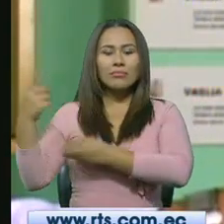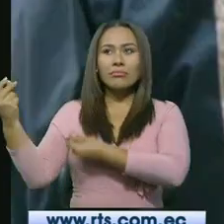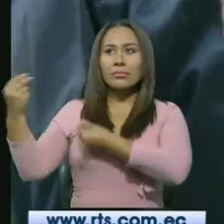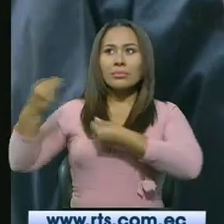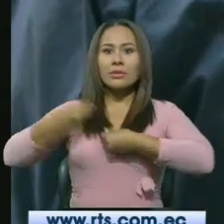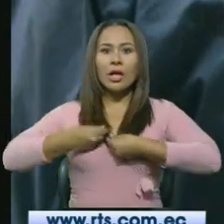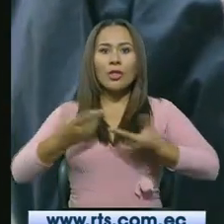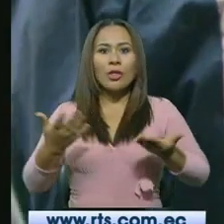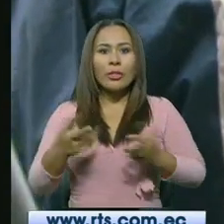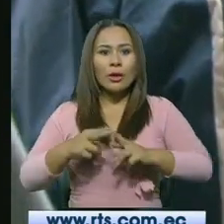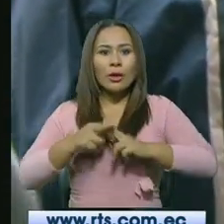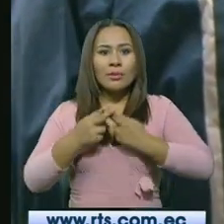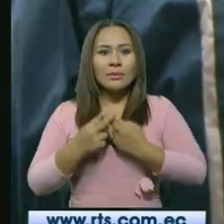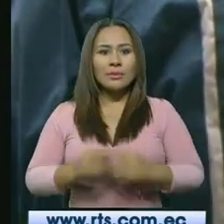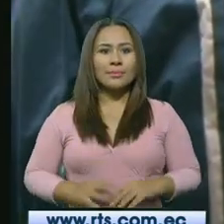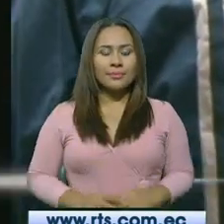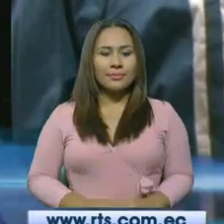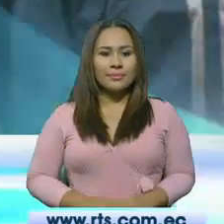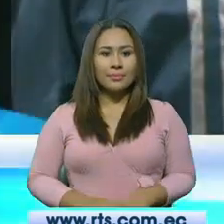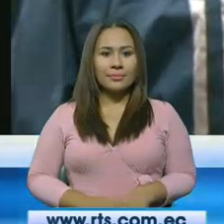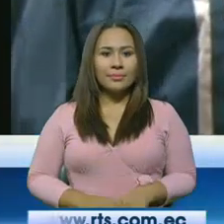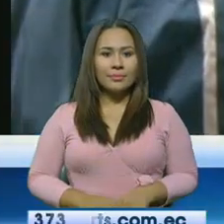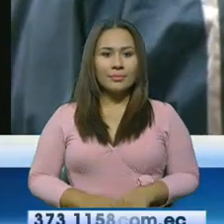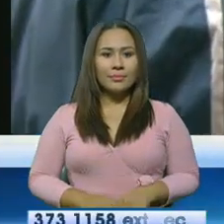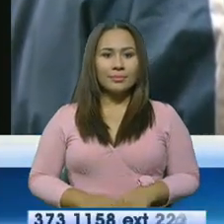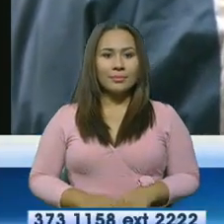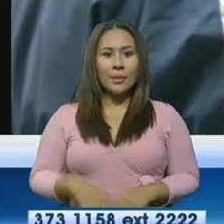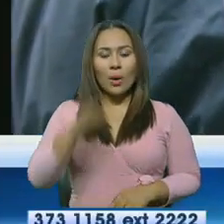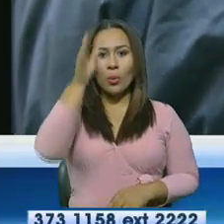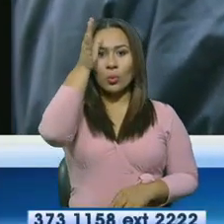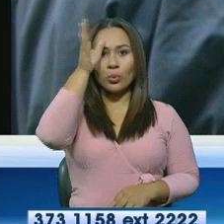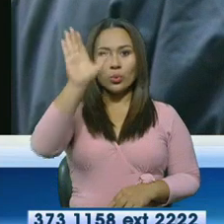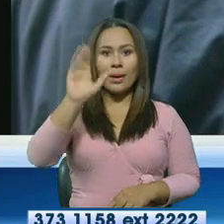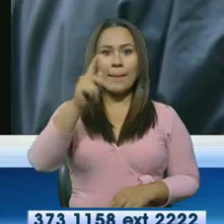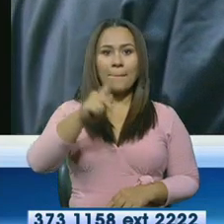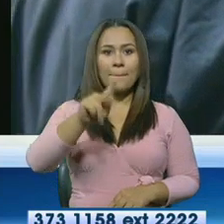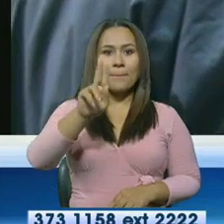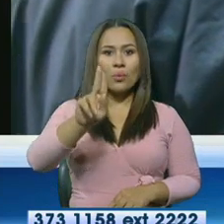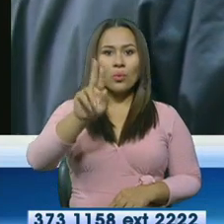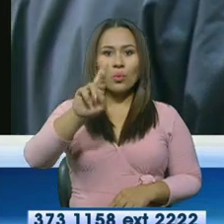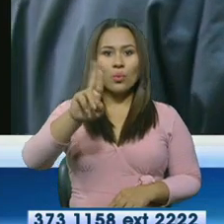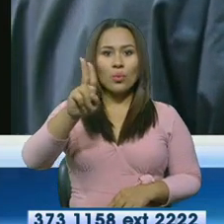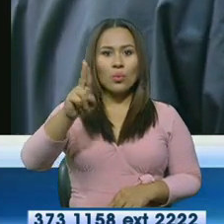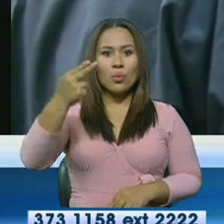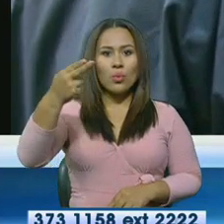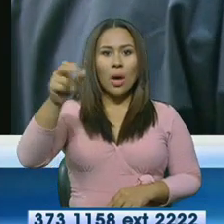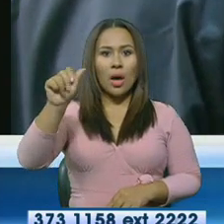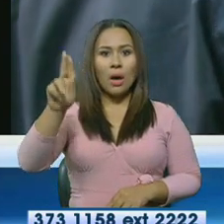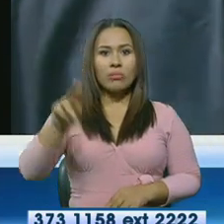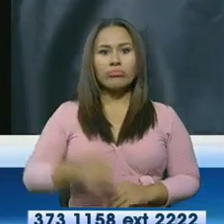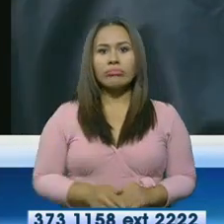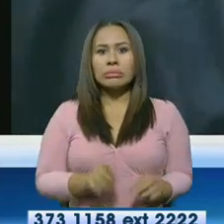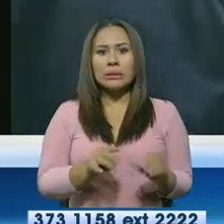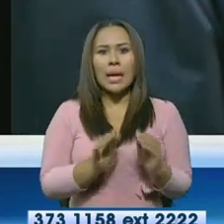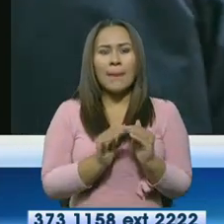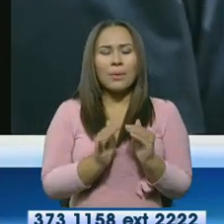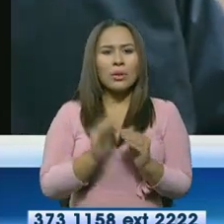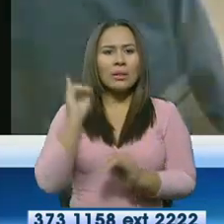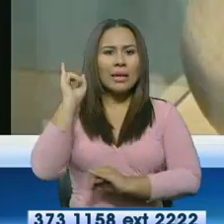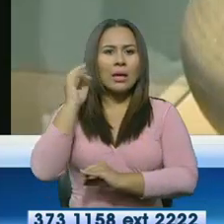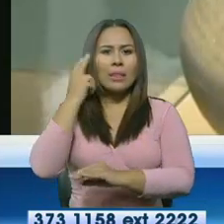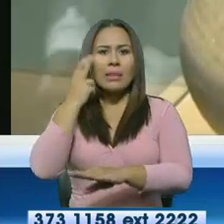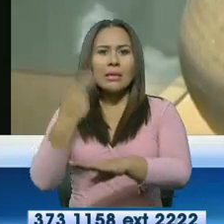dónde provenimos, ¿sí? La cultura puruá es muy representativa a nivel